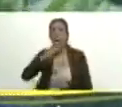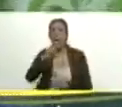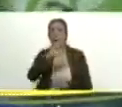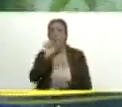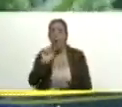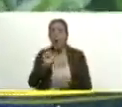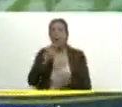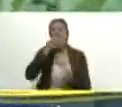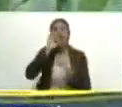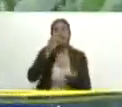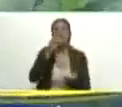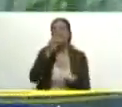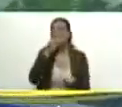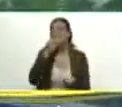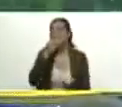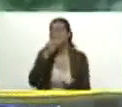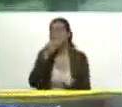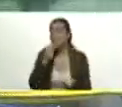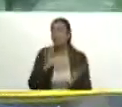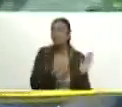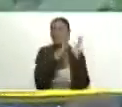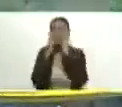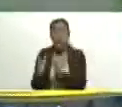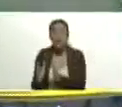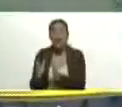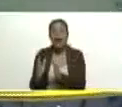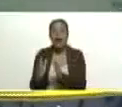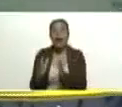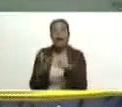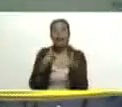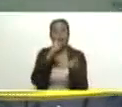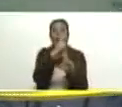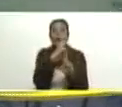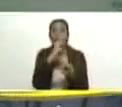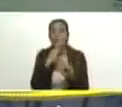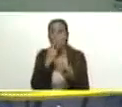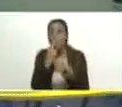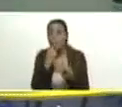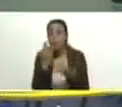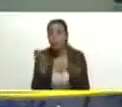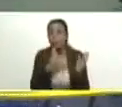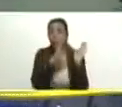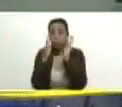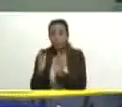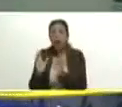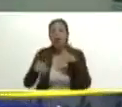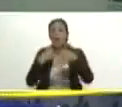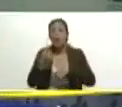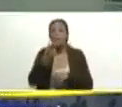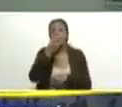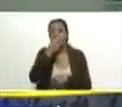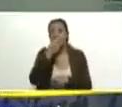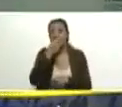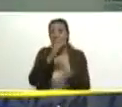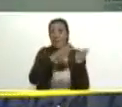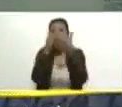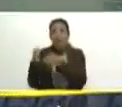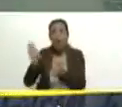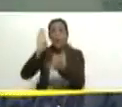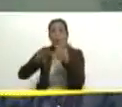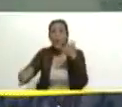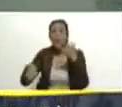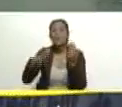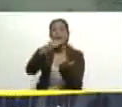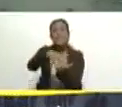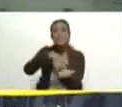Ajá. Aquí están cereza. La cereza. Aquí están cereza. Correcto. Pasa lo verde y llega a ser